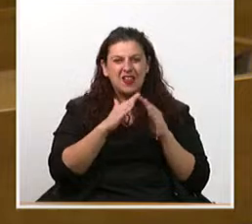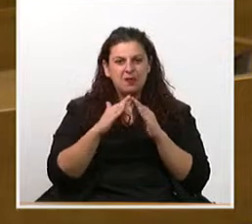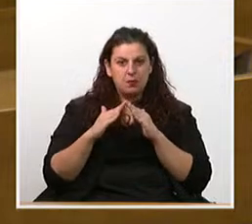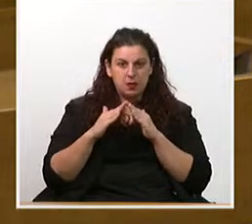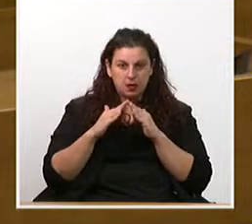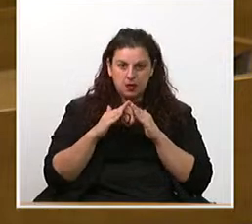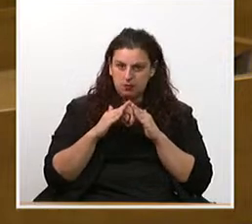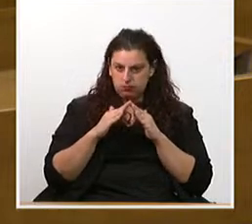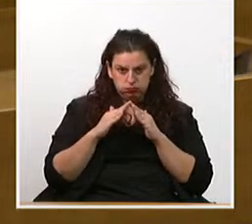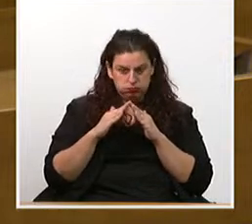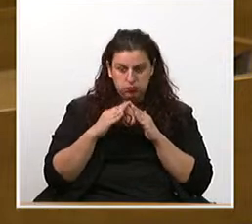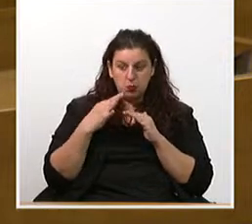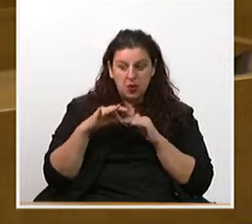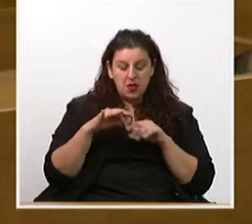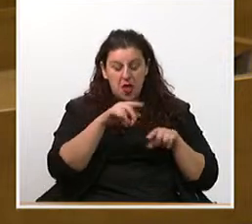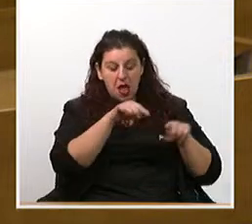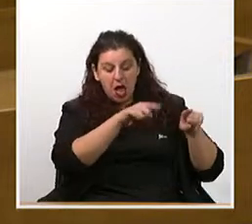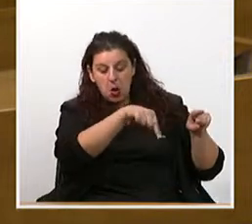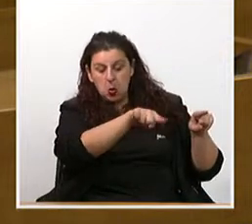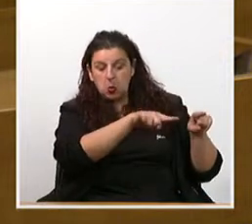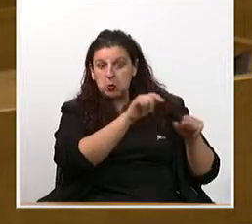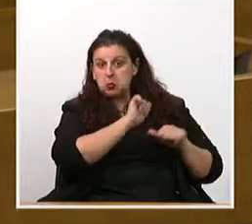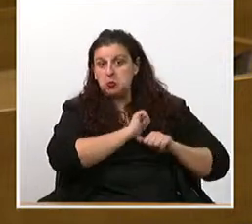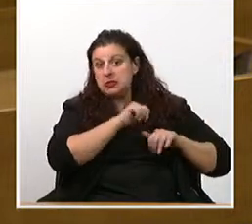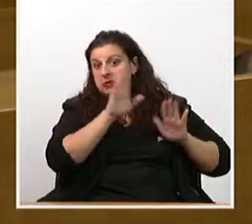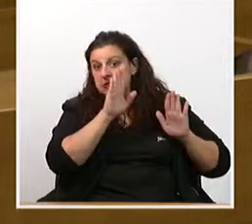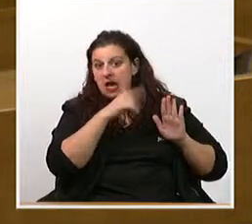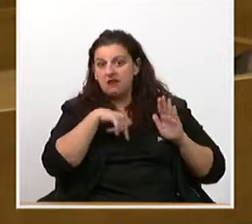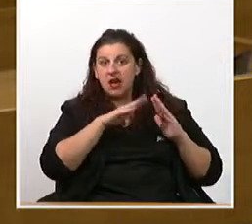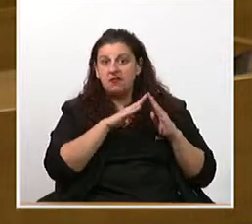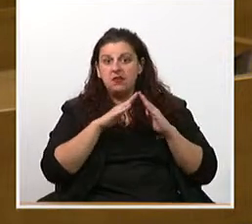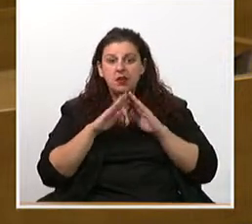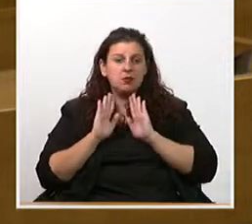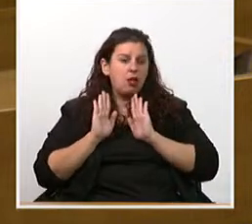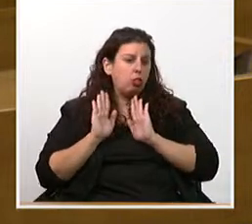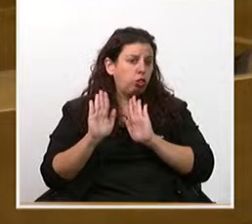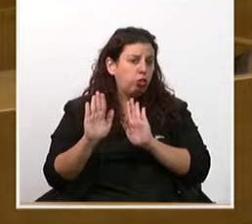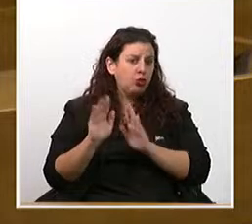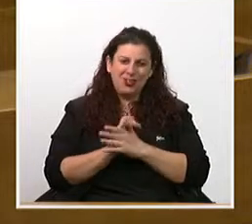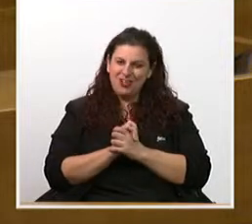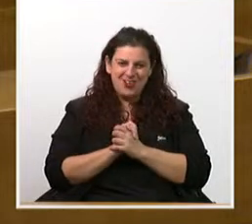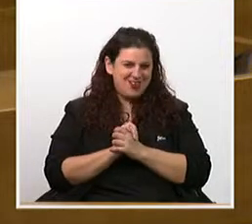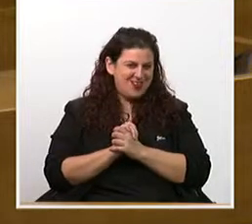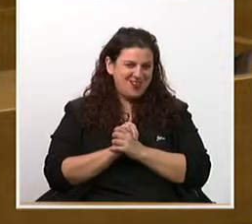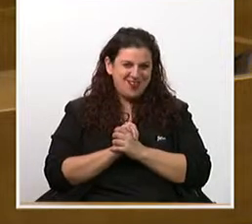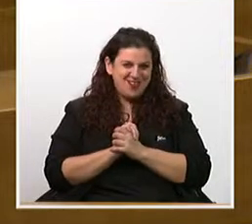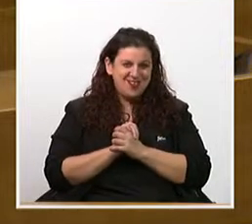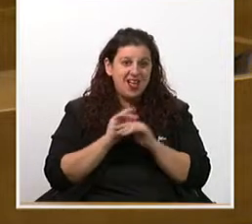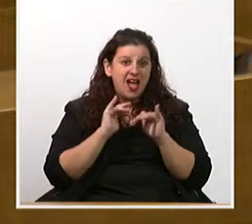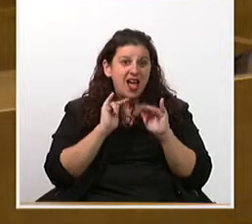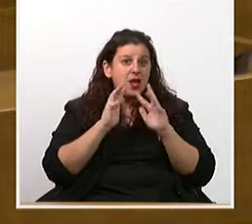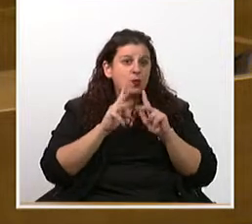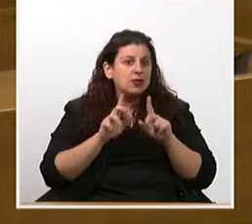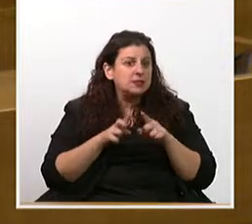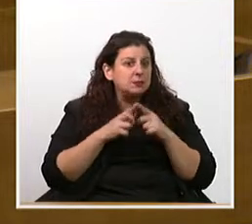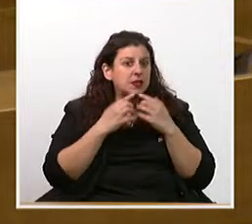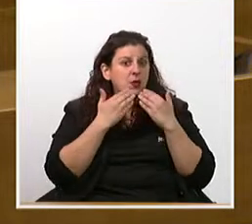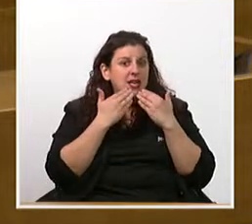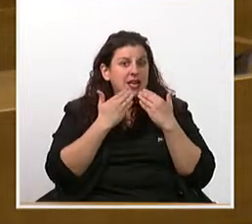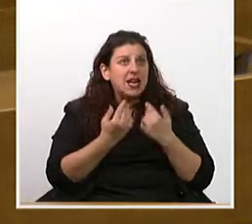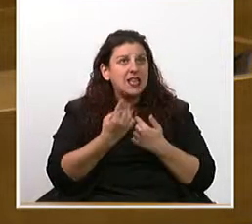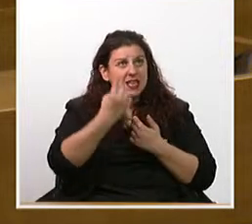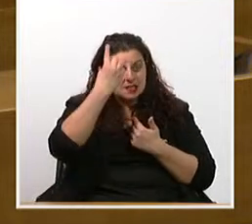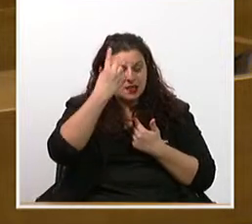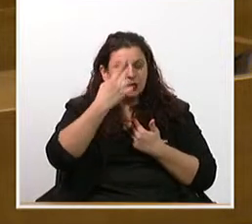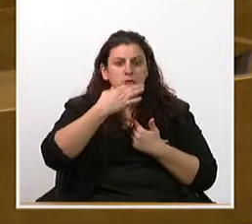igual algunos esperaban que las que teníamos no se usaran Pues bueno sean las que sean gracias a Dios se